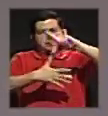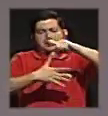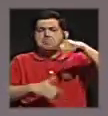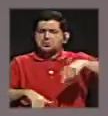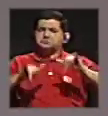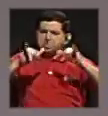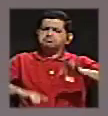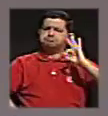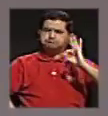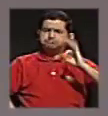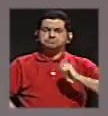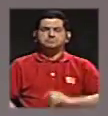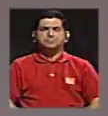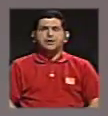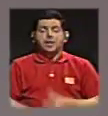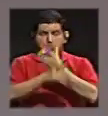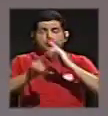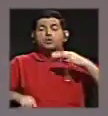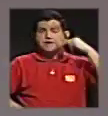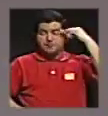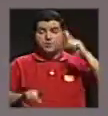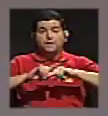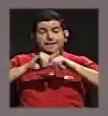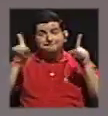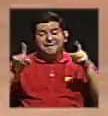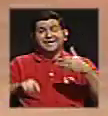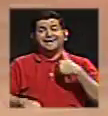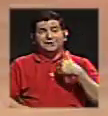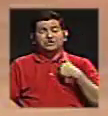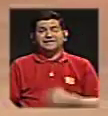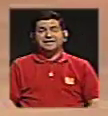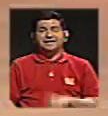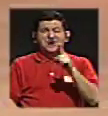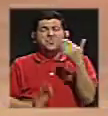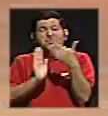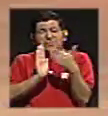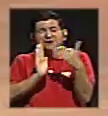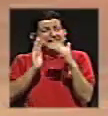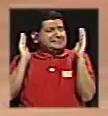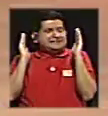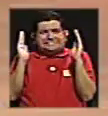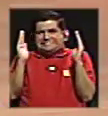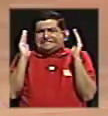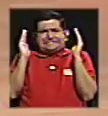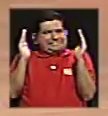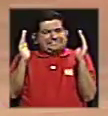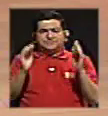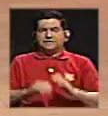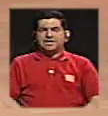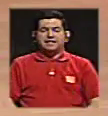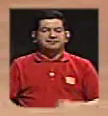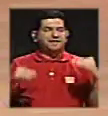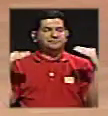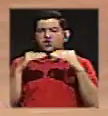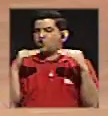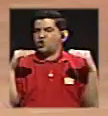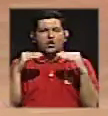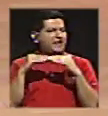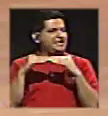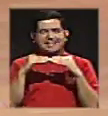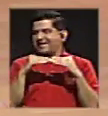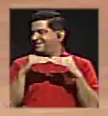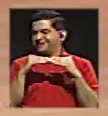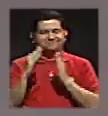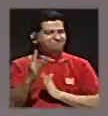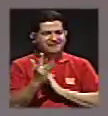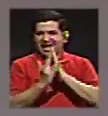estable es una democracia madura pero es una democracia queene tiene una mancha enorme de inequidad en el